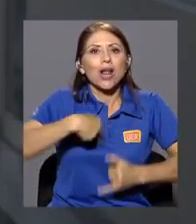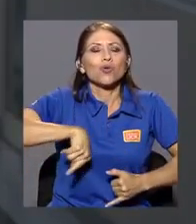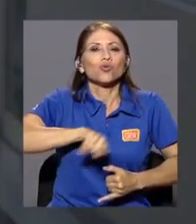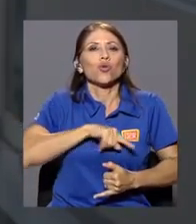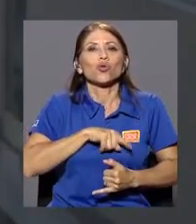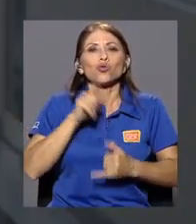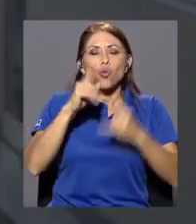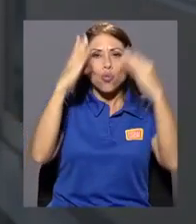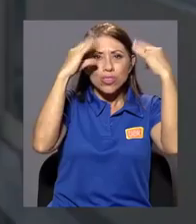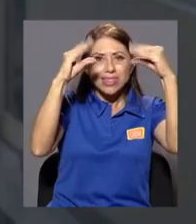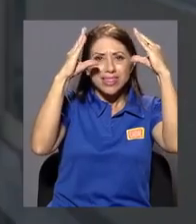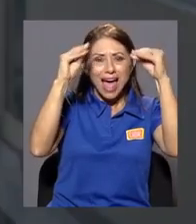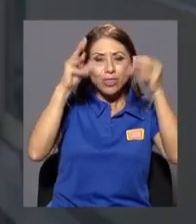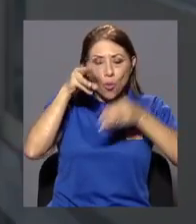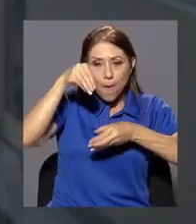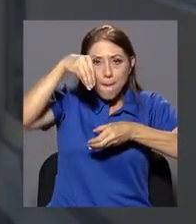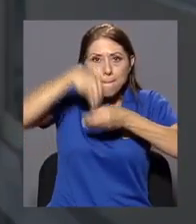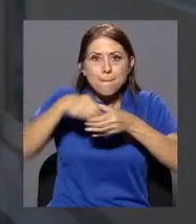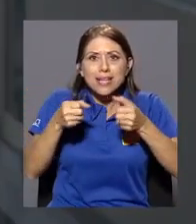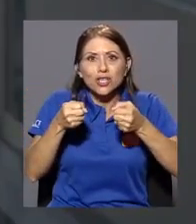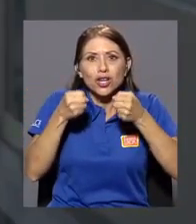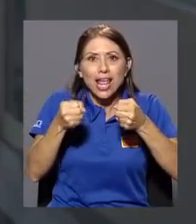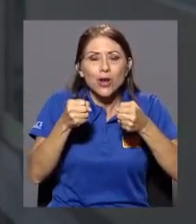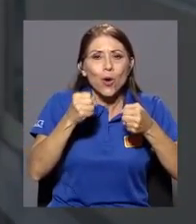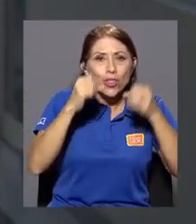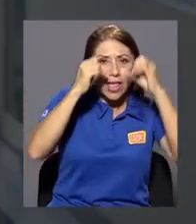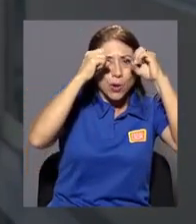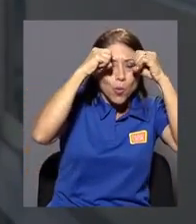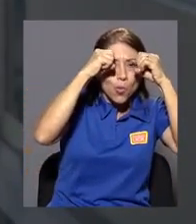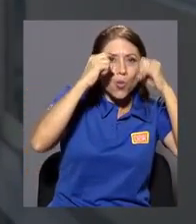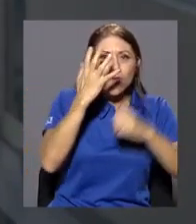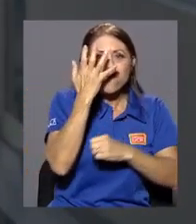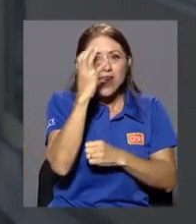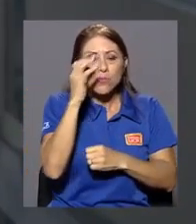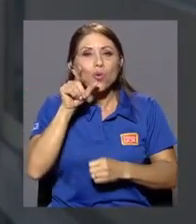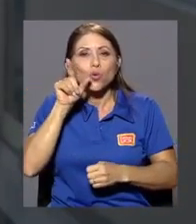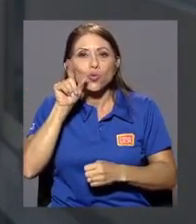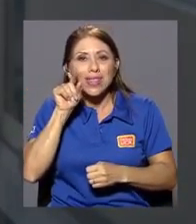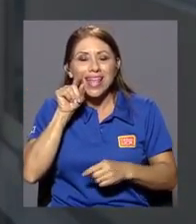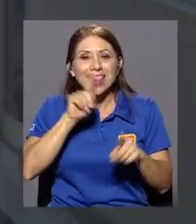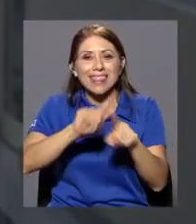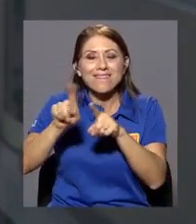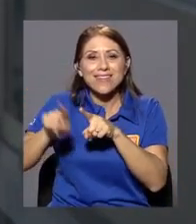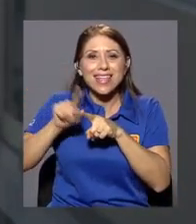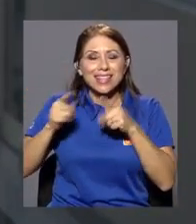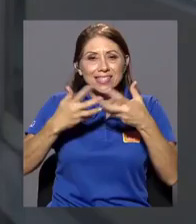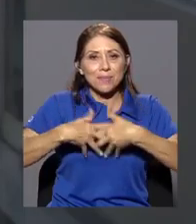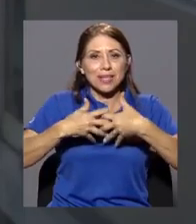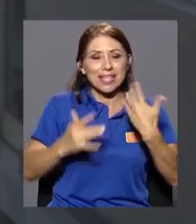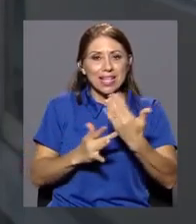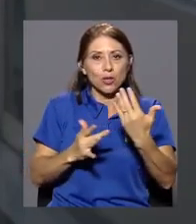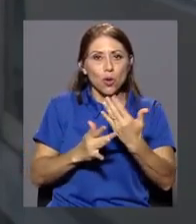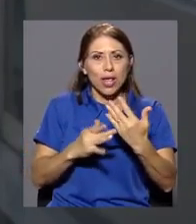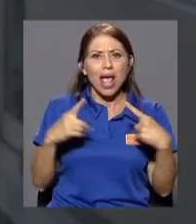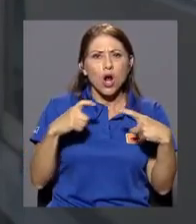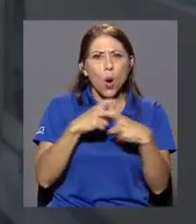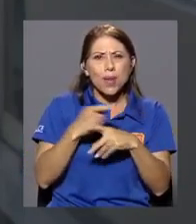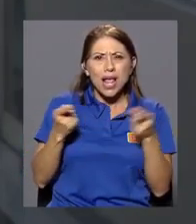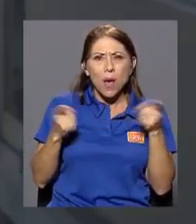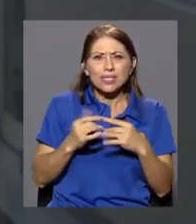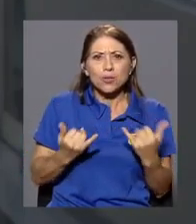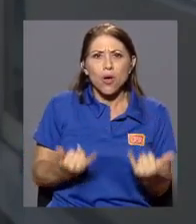dato prisionero de Google y de Facebook, y de Twitter y de las empresas de tecnología. O sea, lo complicado que está pasando es,